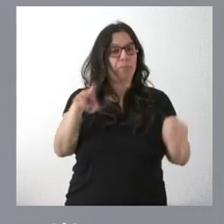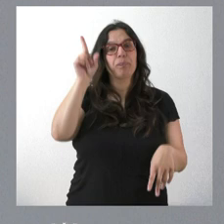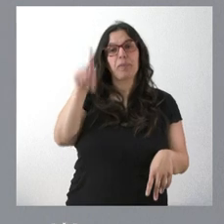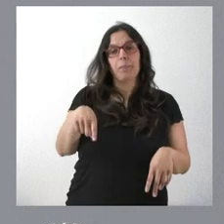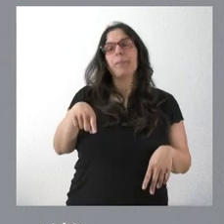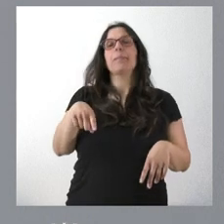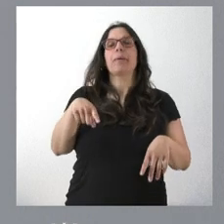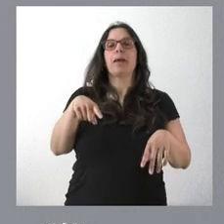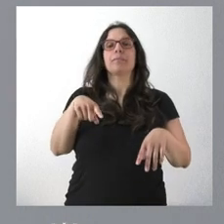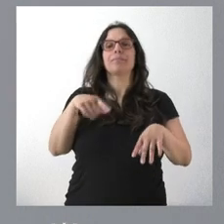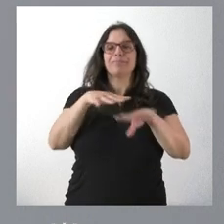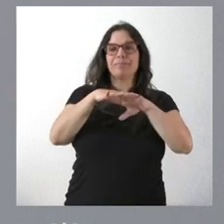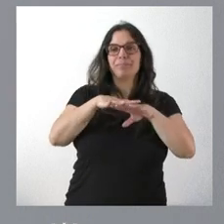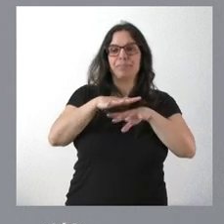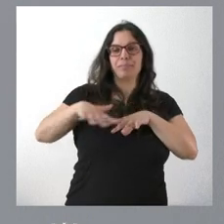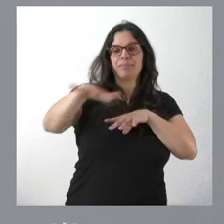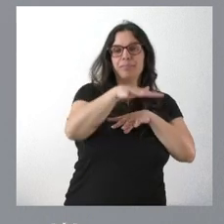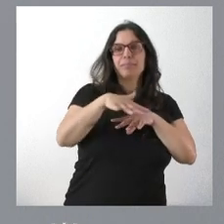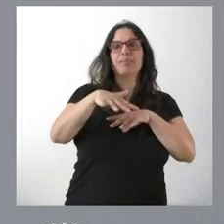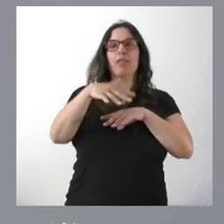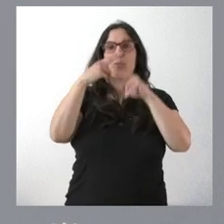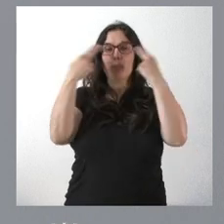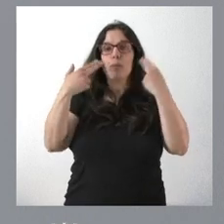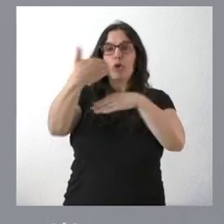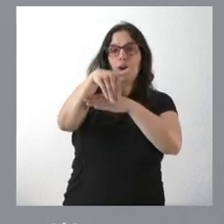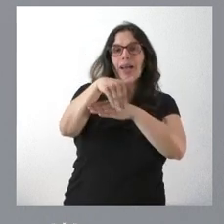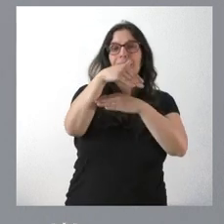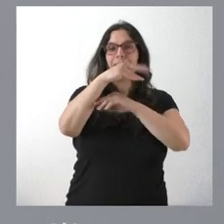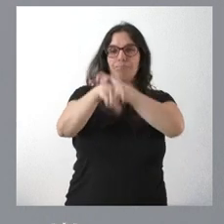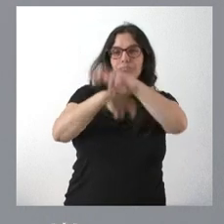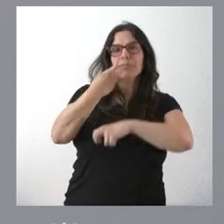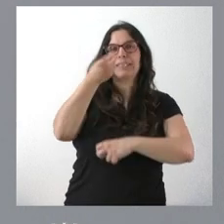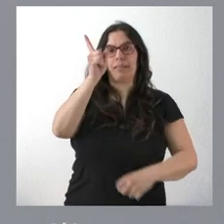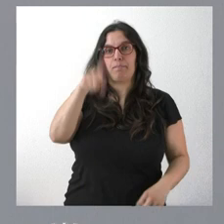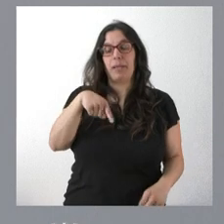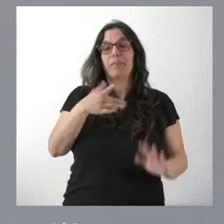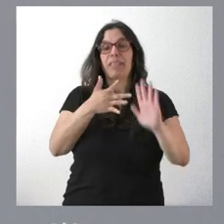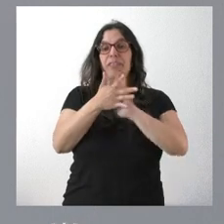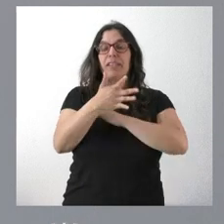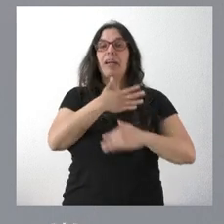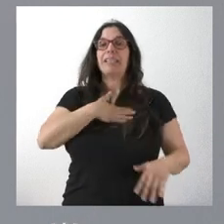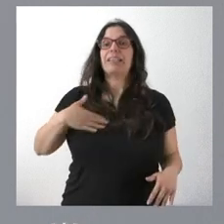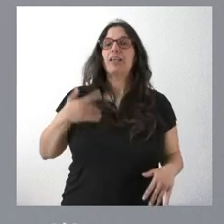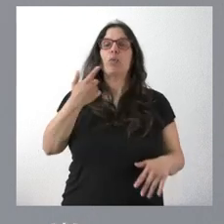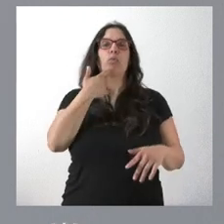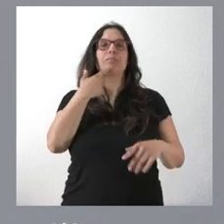urbanización y reurbanización de espacios públicos. Con ello se pretende reducir el consumo